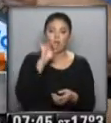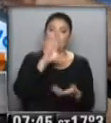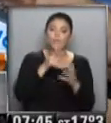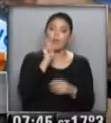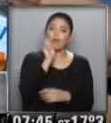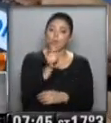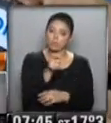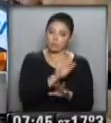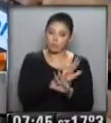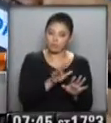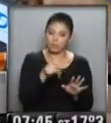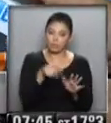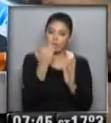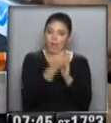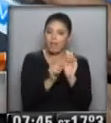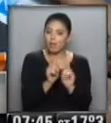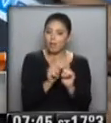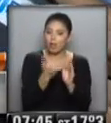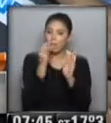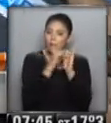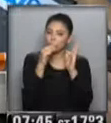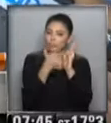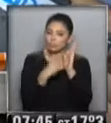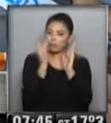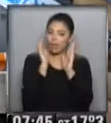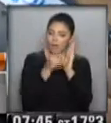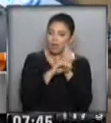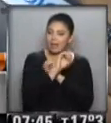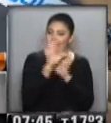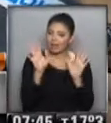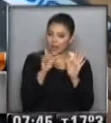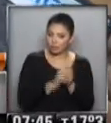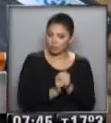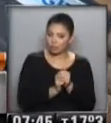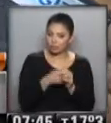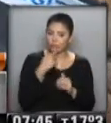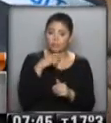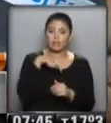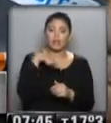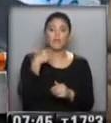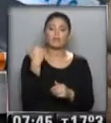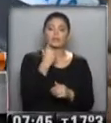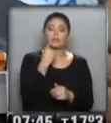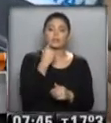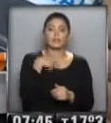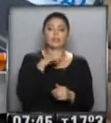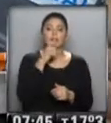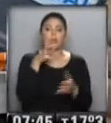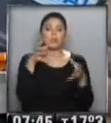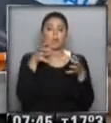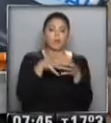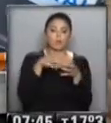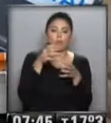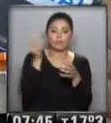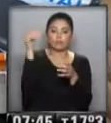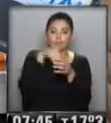eso no ha sido modificado nos queda absolutamente claro los dos tercios que necesitan lo cierto y fundamentalmente que tanto en la composición de